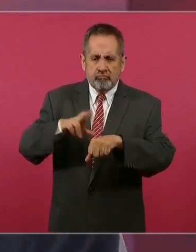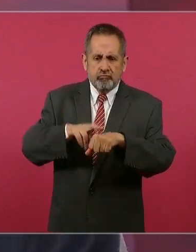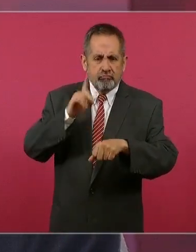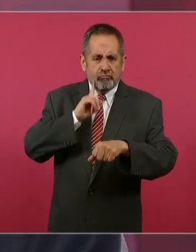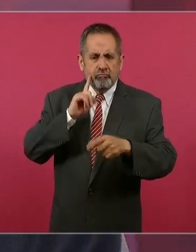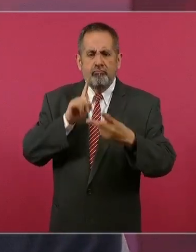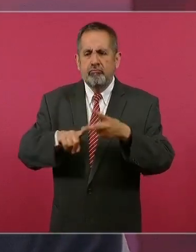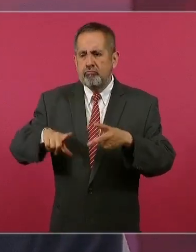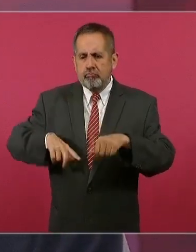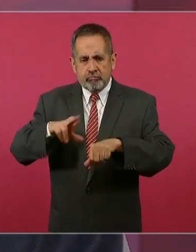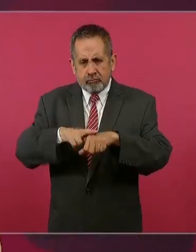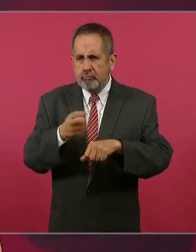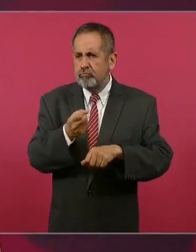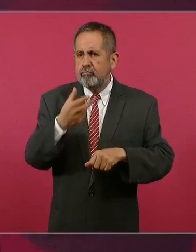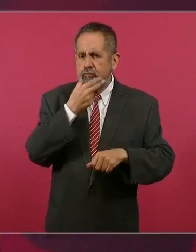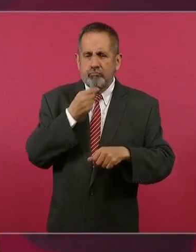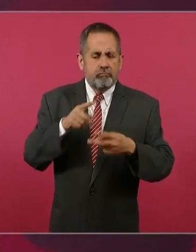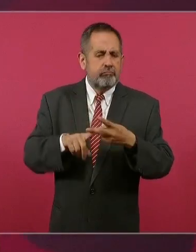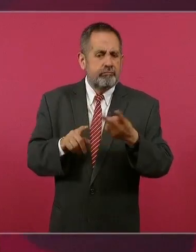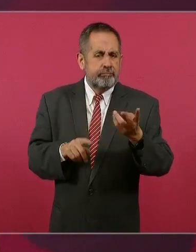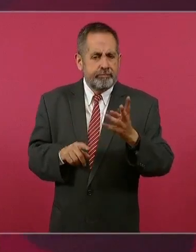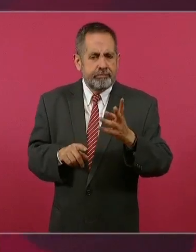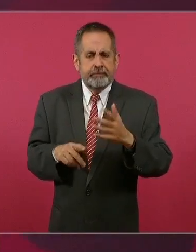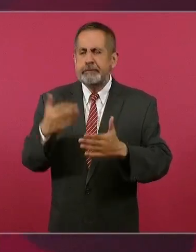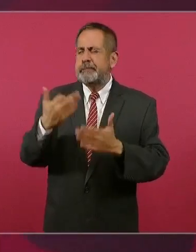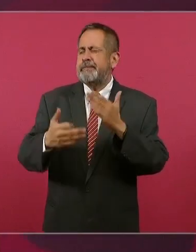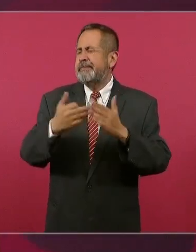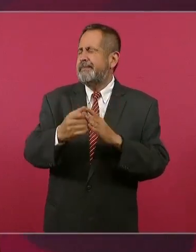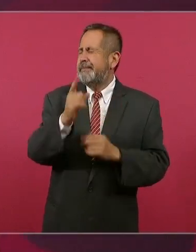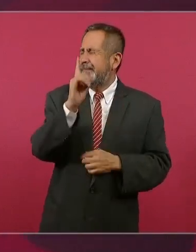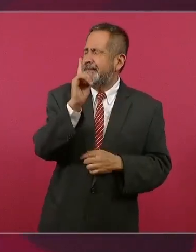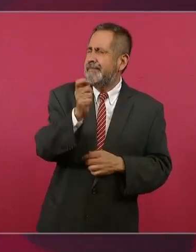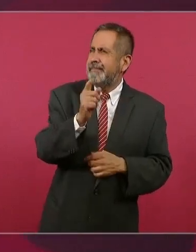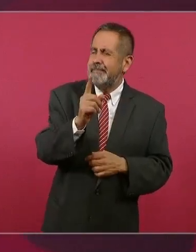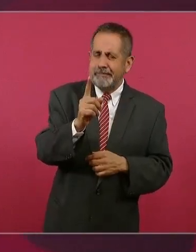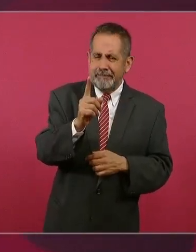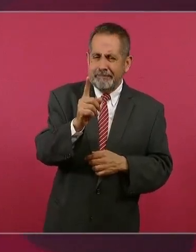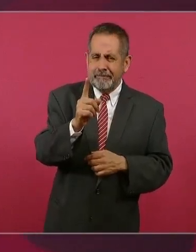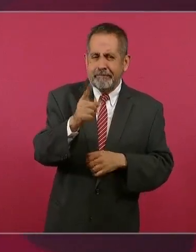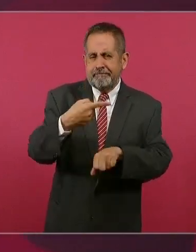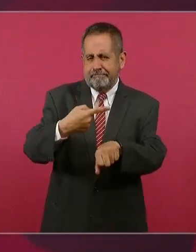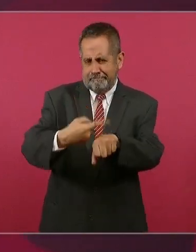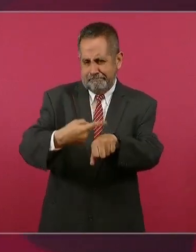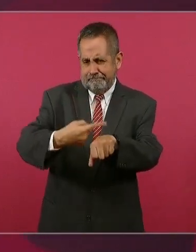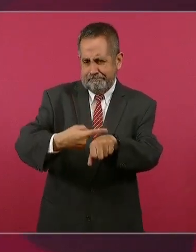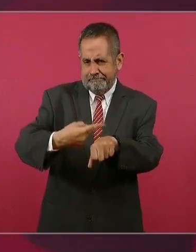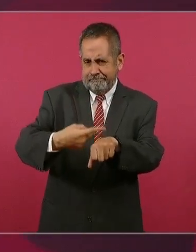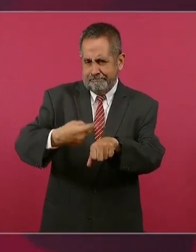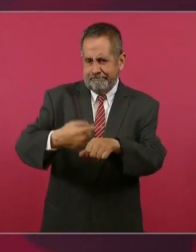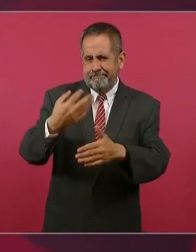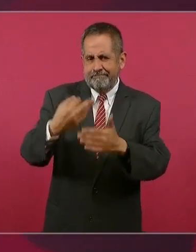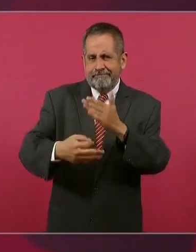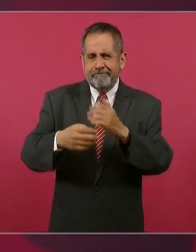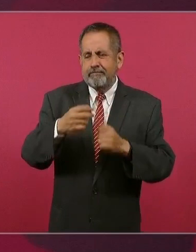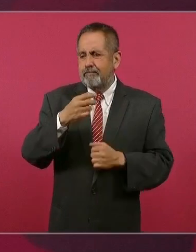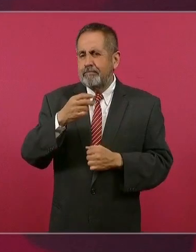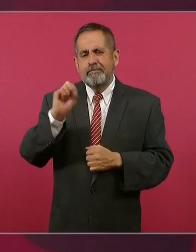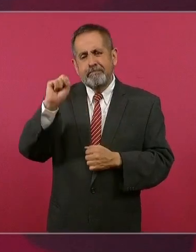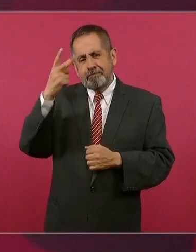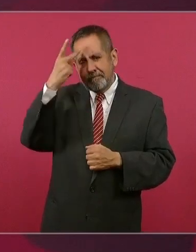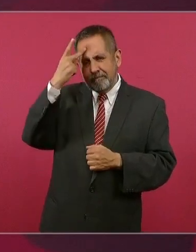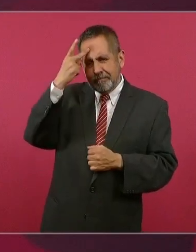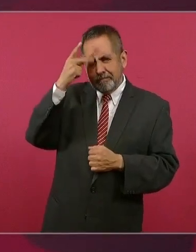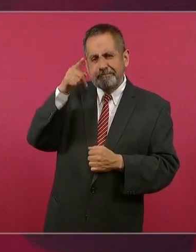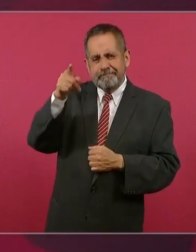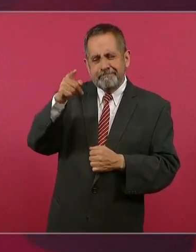gobernadoras, gobernadores. Faltó nada más por enfermedad el de San Luis Potosí.